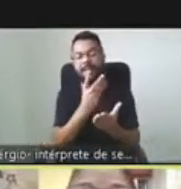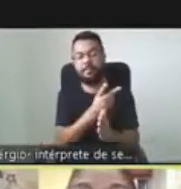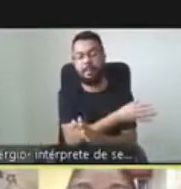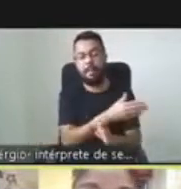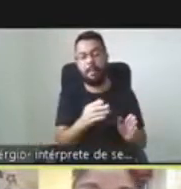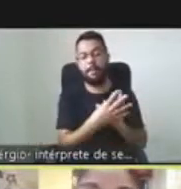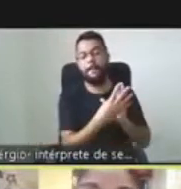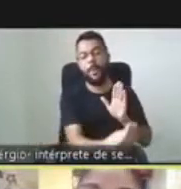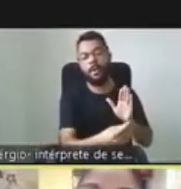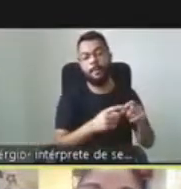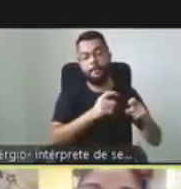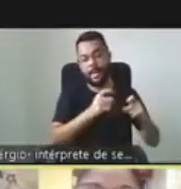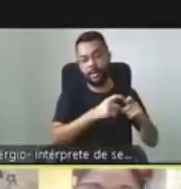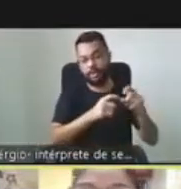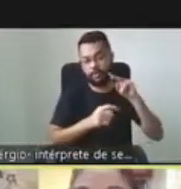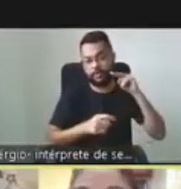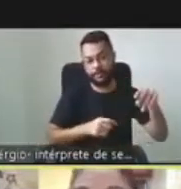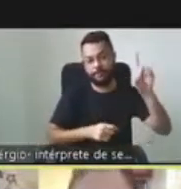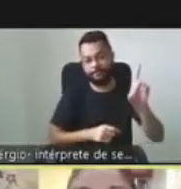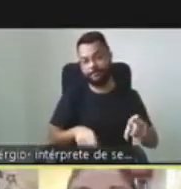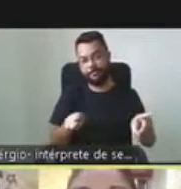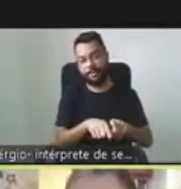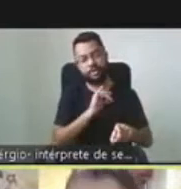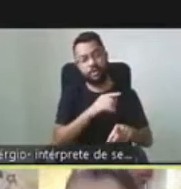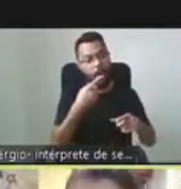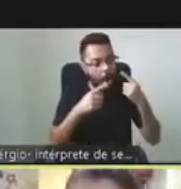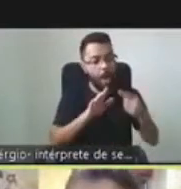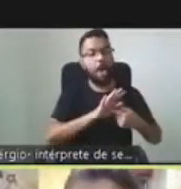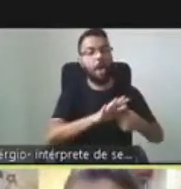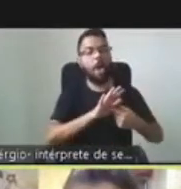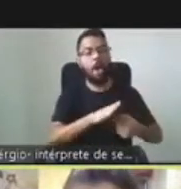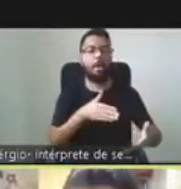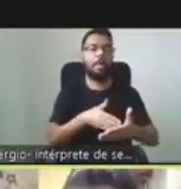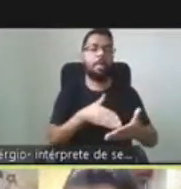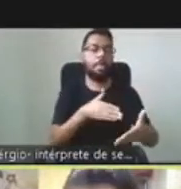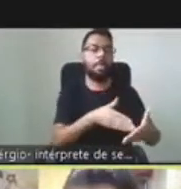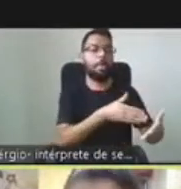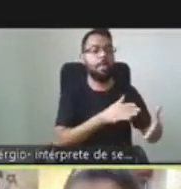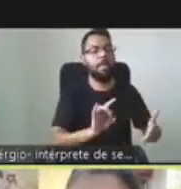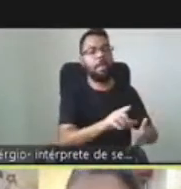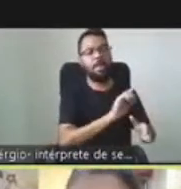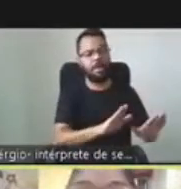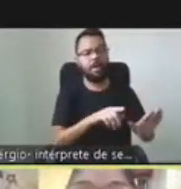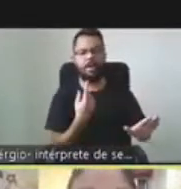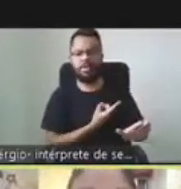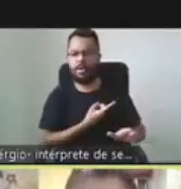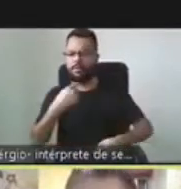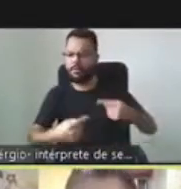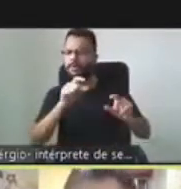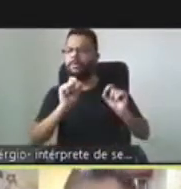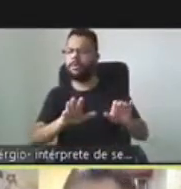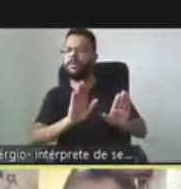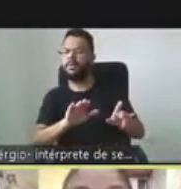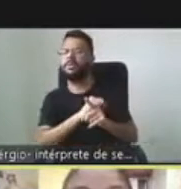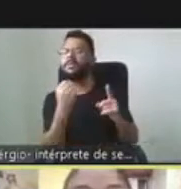las barreras o limitación de cualquier persona en otras condiciones. Y lo que nos plantea es que es la sociedad